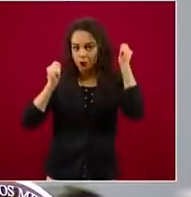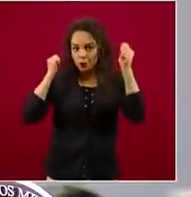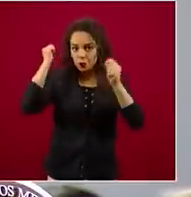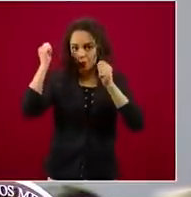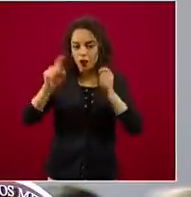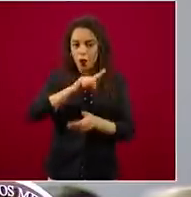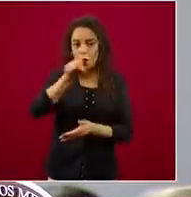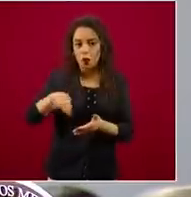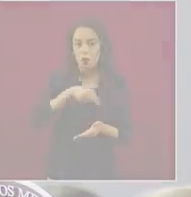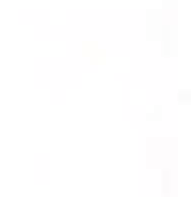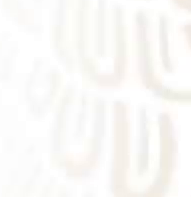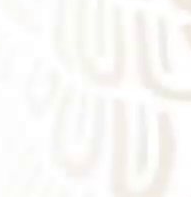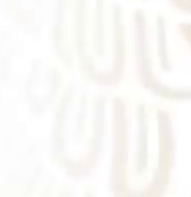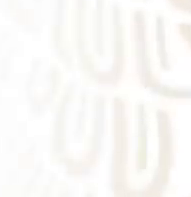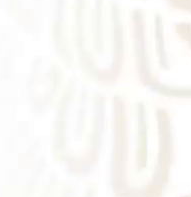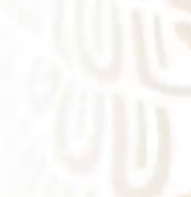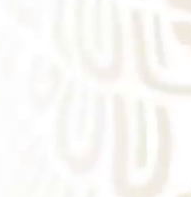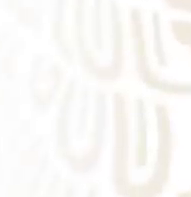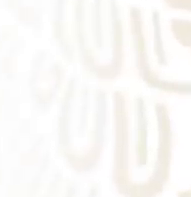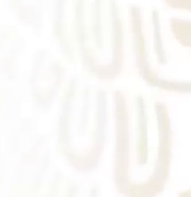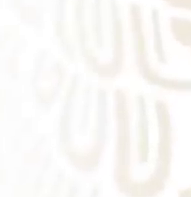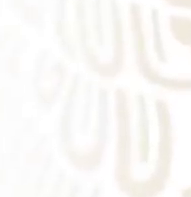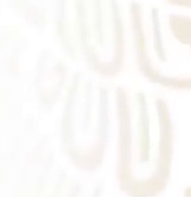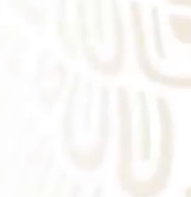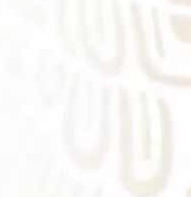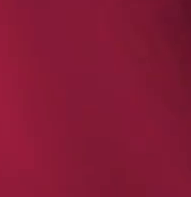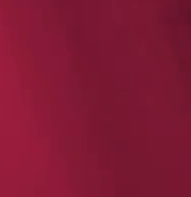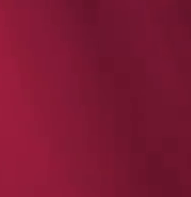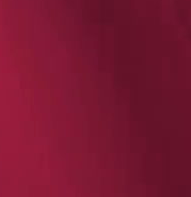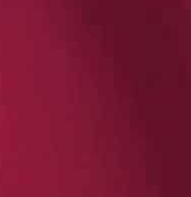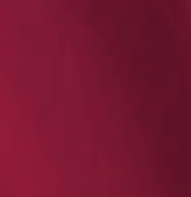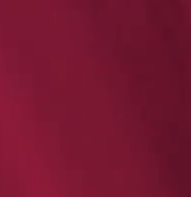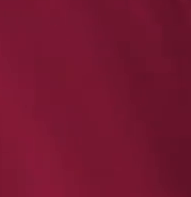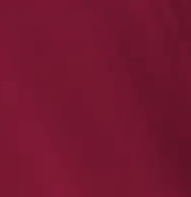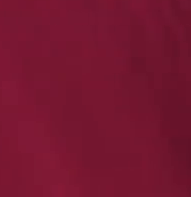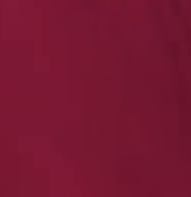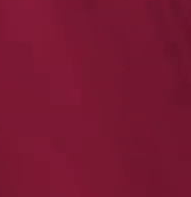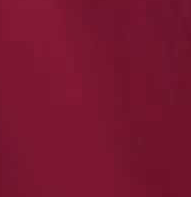en la zona de Quintana Roo. Quédate en casa. Gobierno de México.